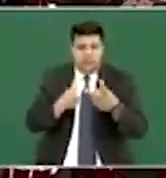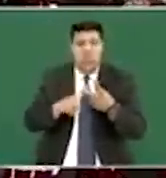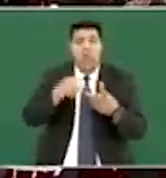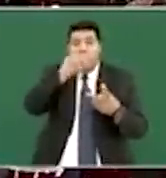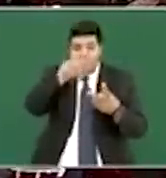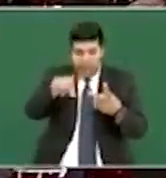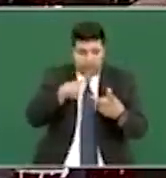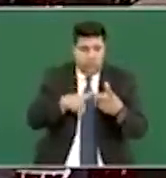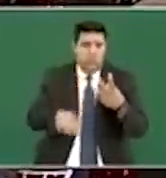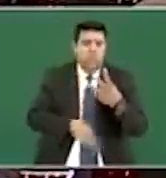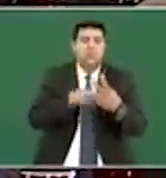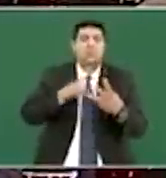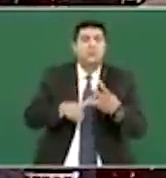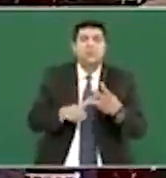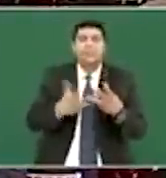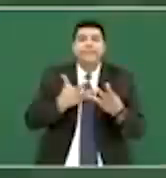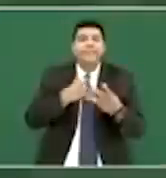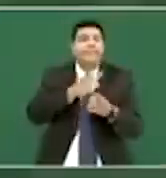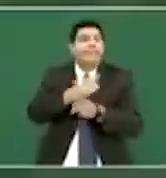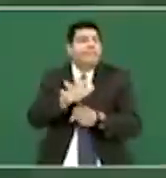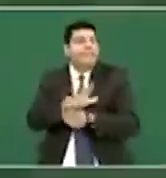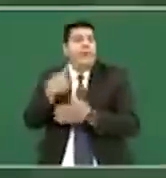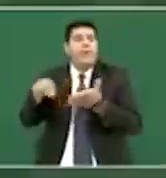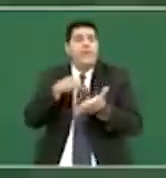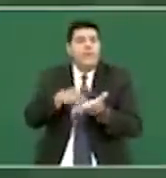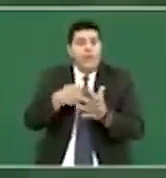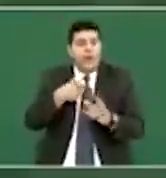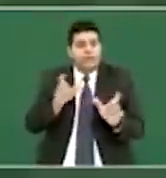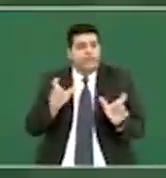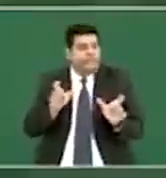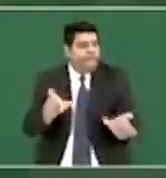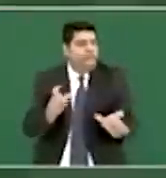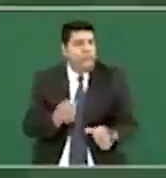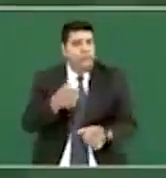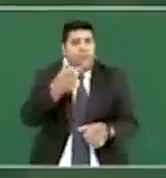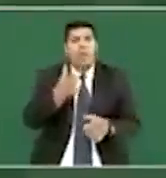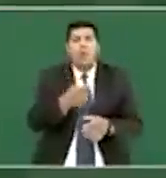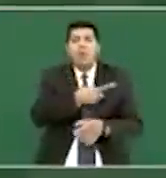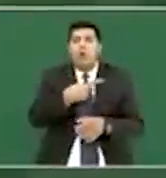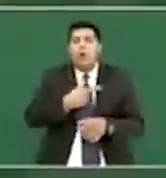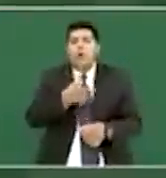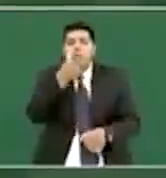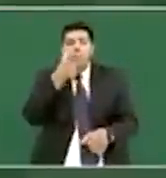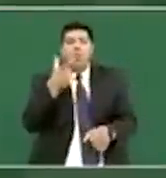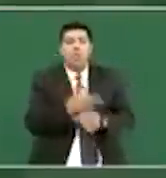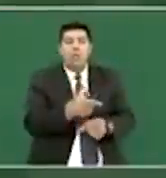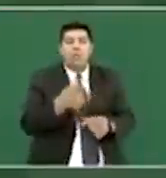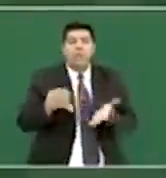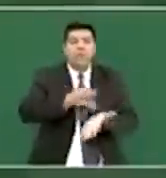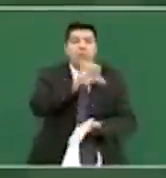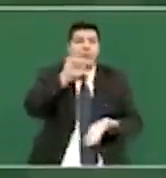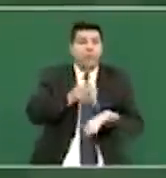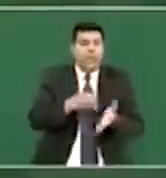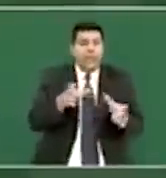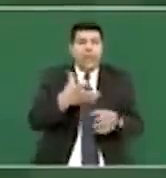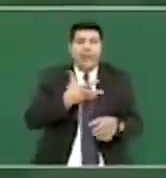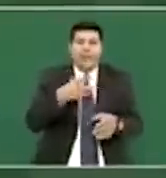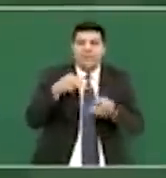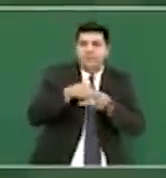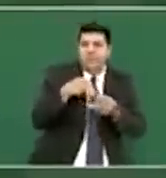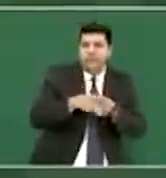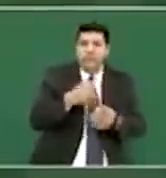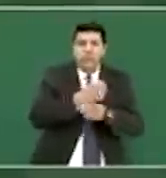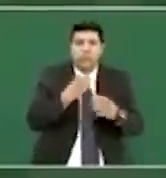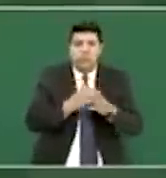en Jalisco, en donde buscamos primero identificar dentro de las ciudades, tratar de hacer